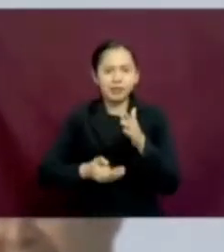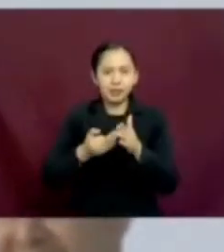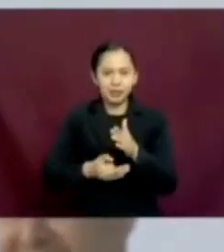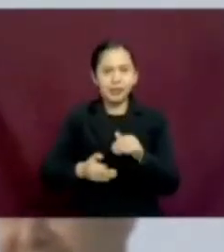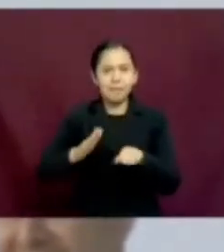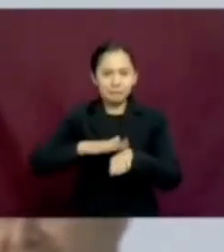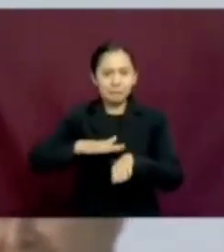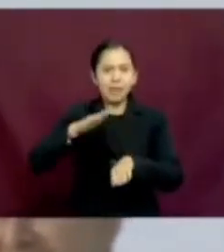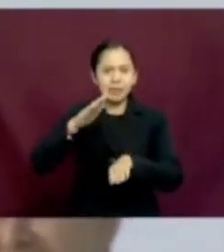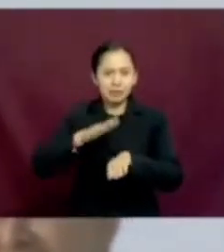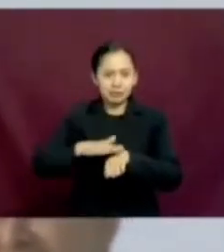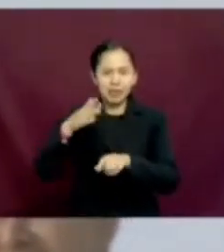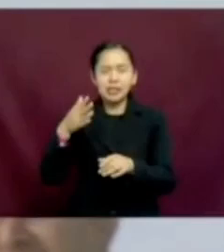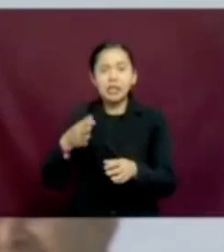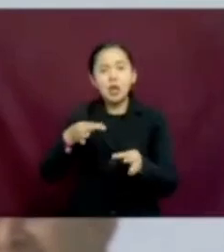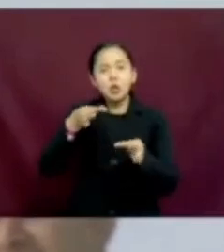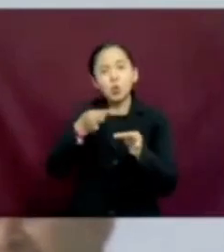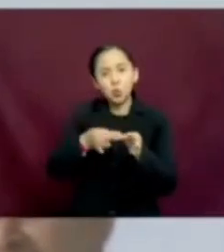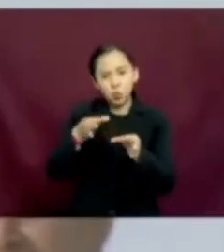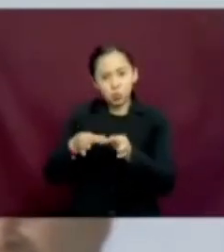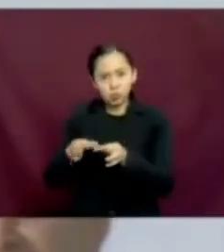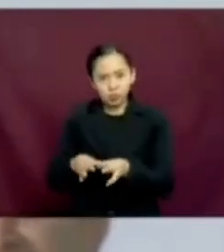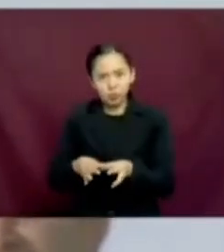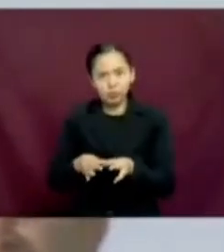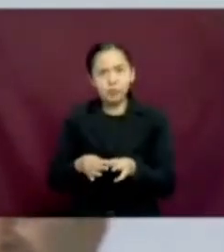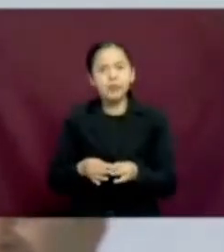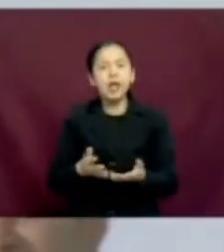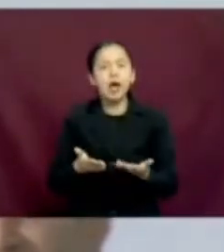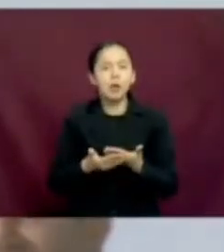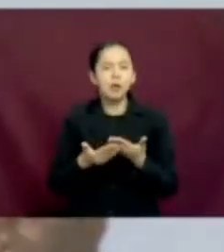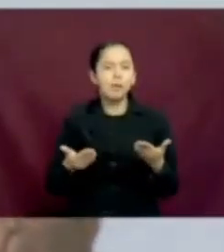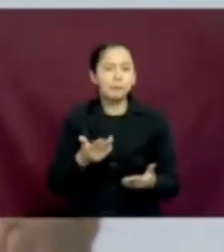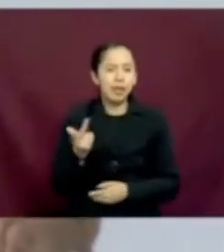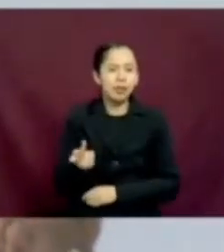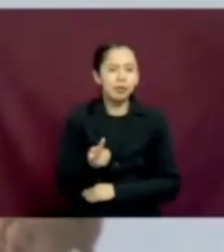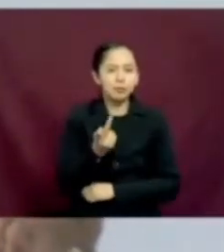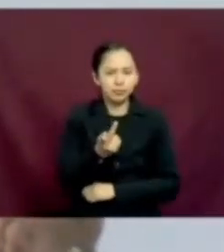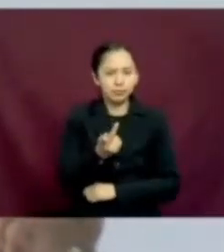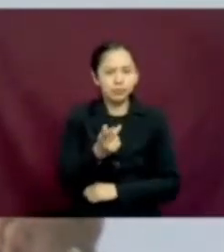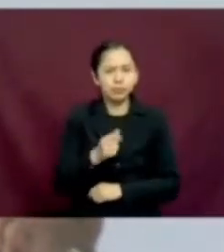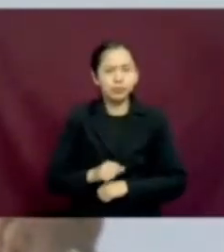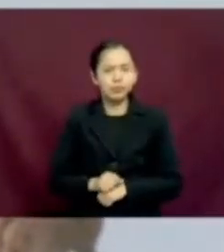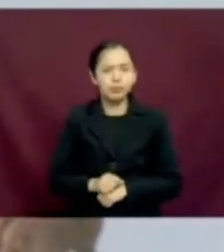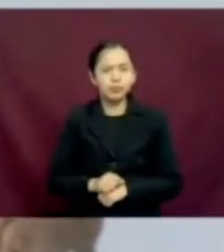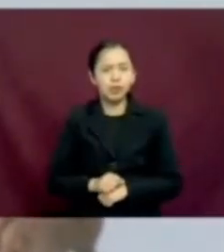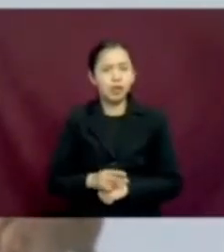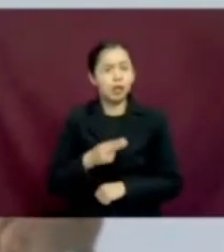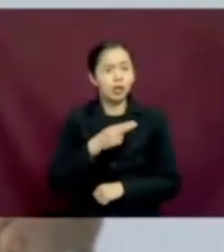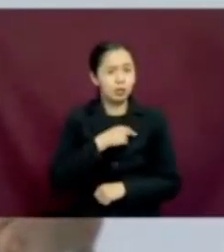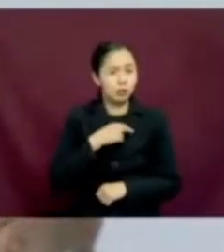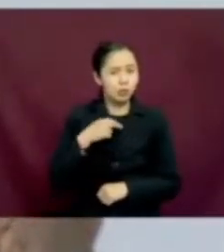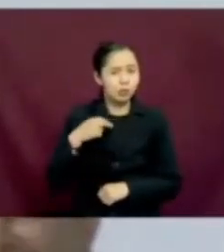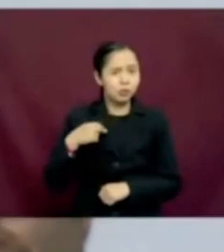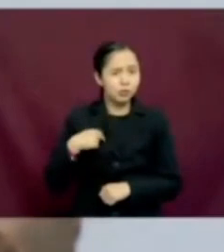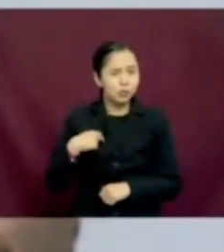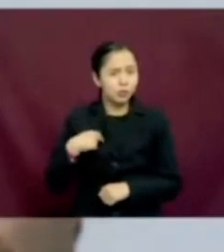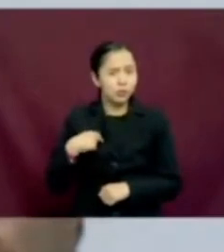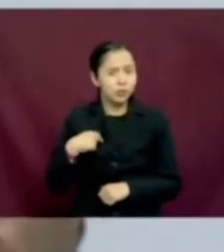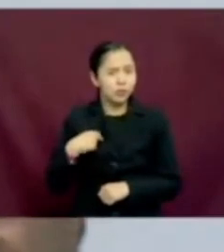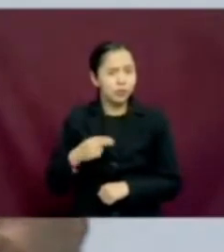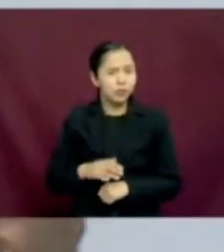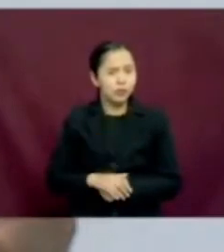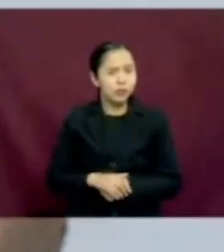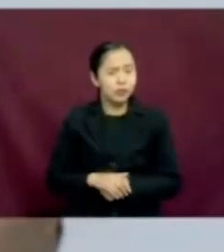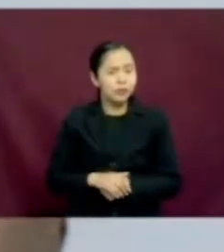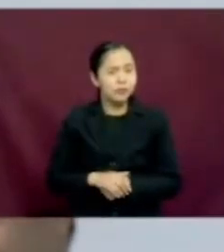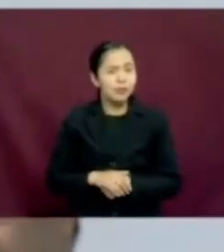no empezar en ceros y, sobre todo, profundizar una transformación que el pueblo de México ha iniciado ya en el